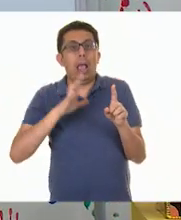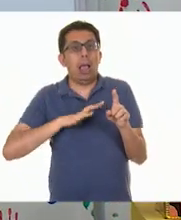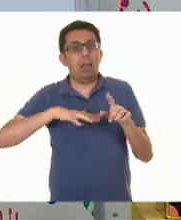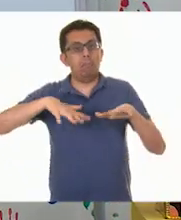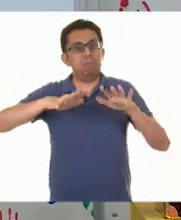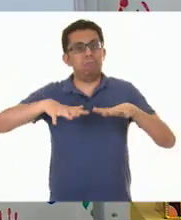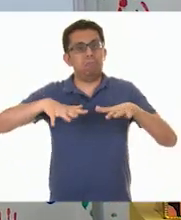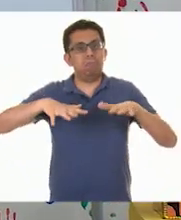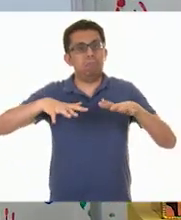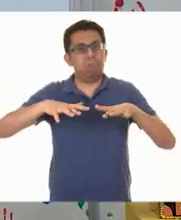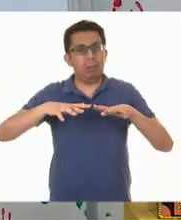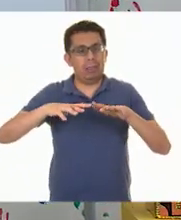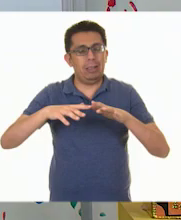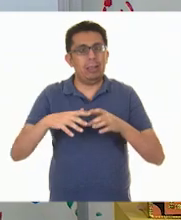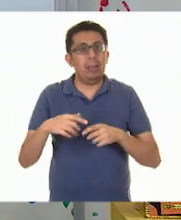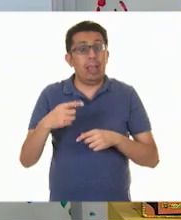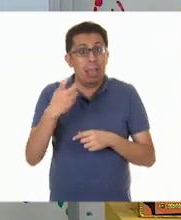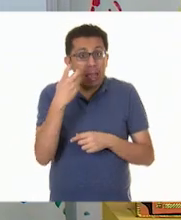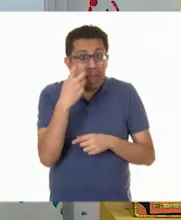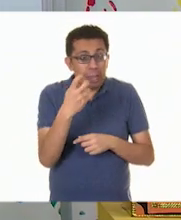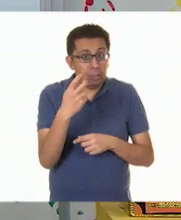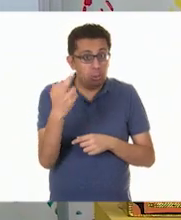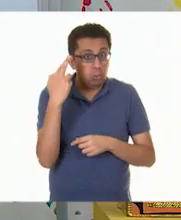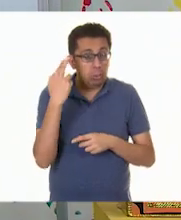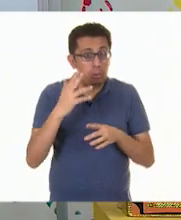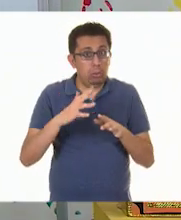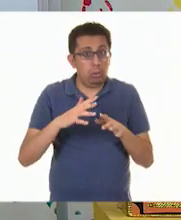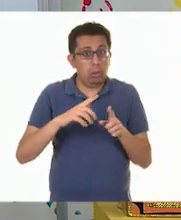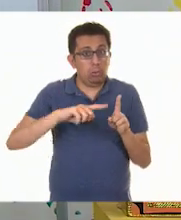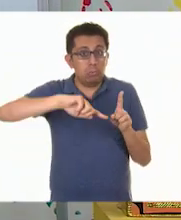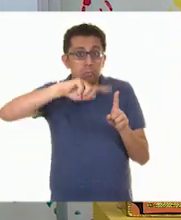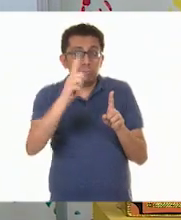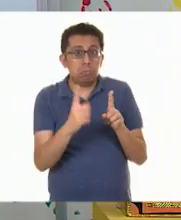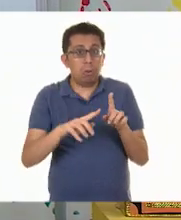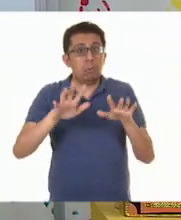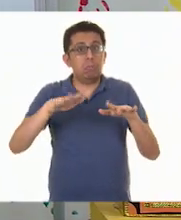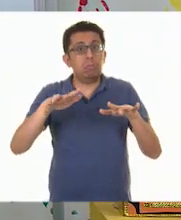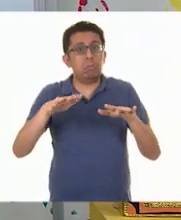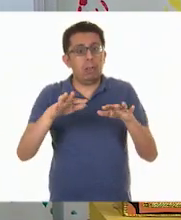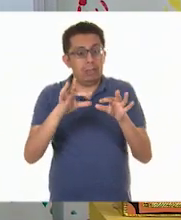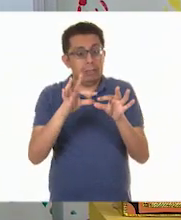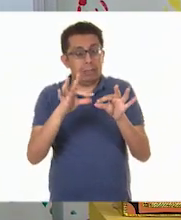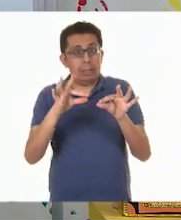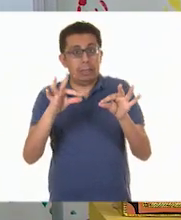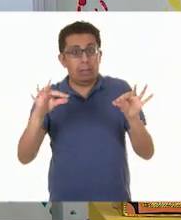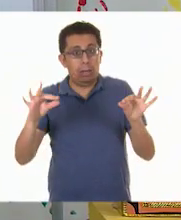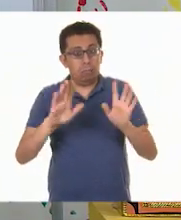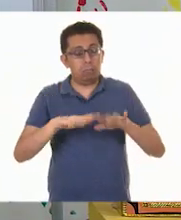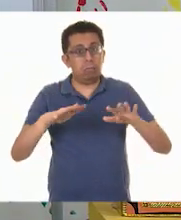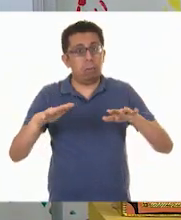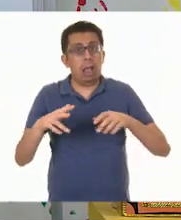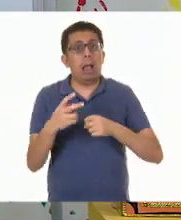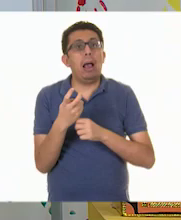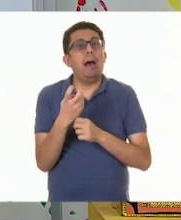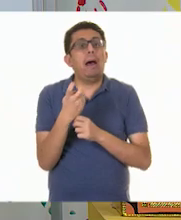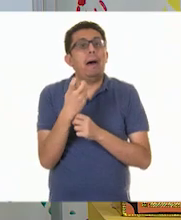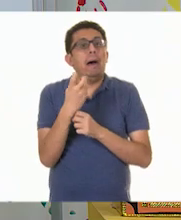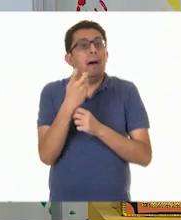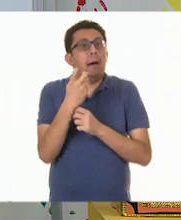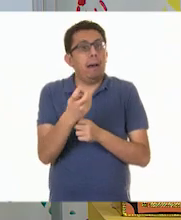en el diagrama. Mis ondas sonoras provocan que el hilo vibre, Ajá. y entonces como vibra, ahí es la